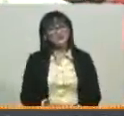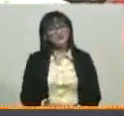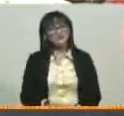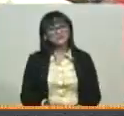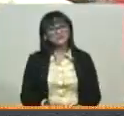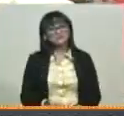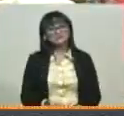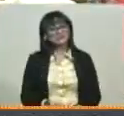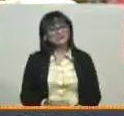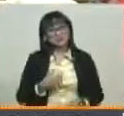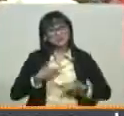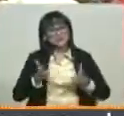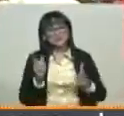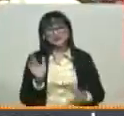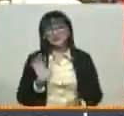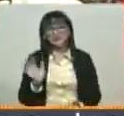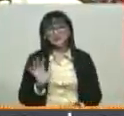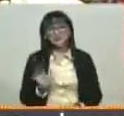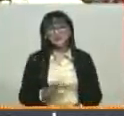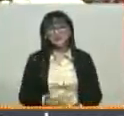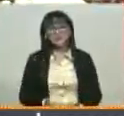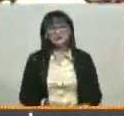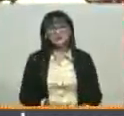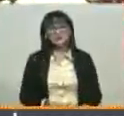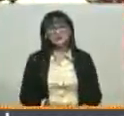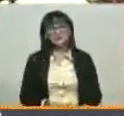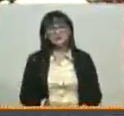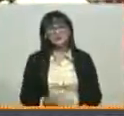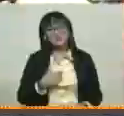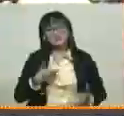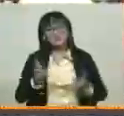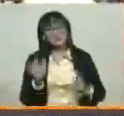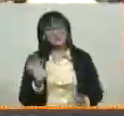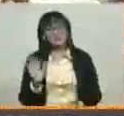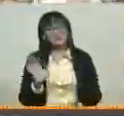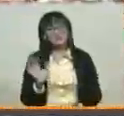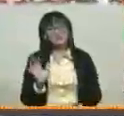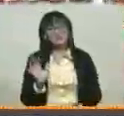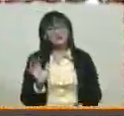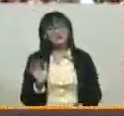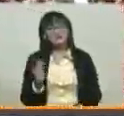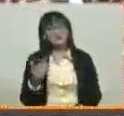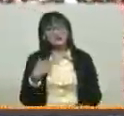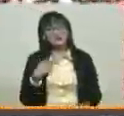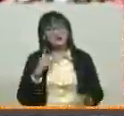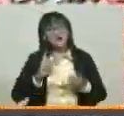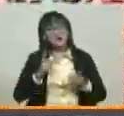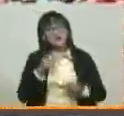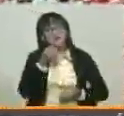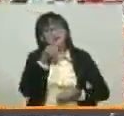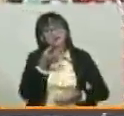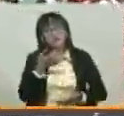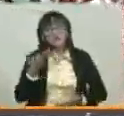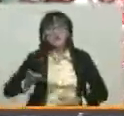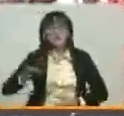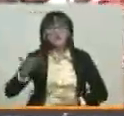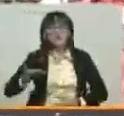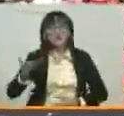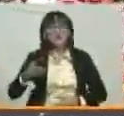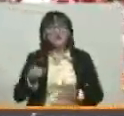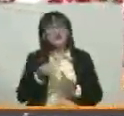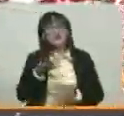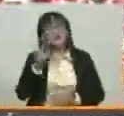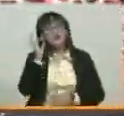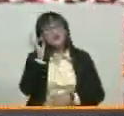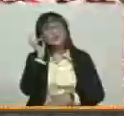Ni yo lo voy a permitir. Ni yo lo voy a permitir. Quiero darle algunos datos importantes. ¿Dónde están las